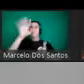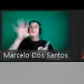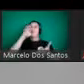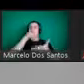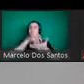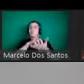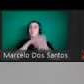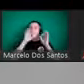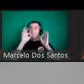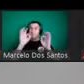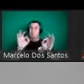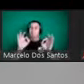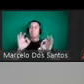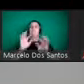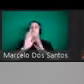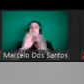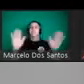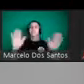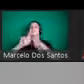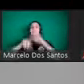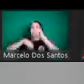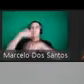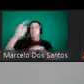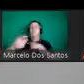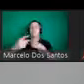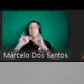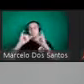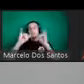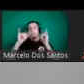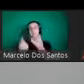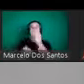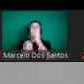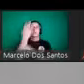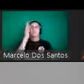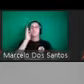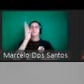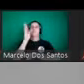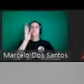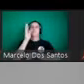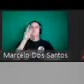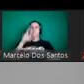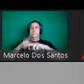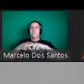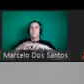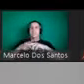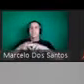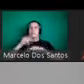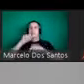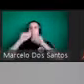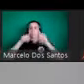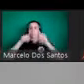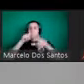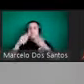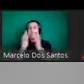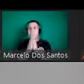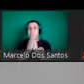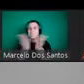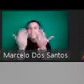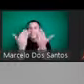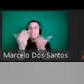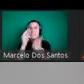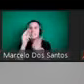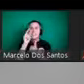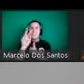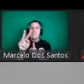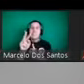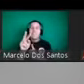sus cámaras para poder sacar la foto grupal. Un gusto poder verla, me encantaría poder estar de manera personal.